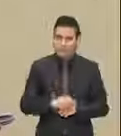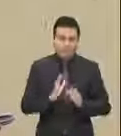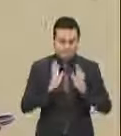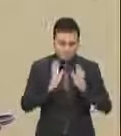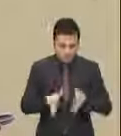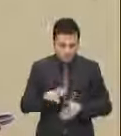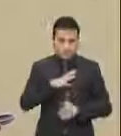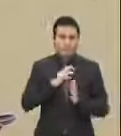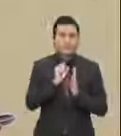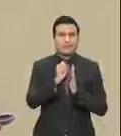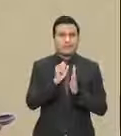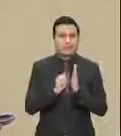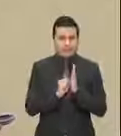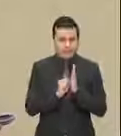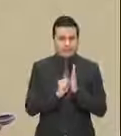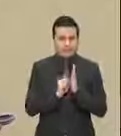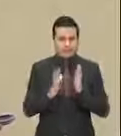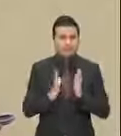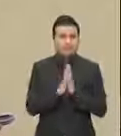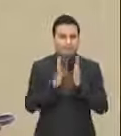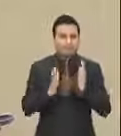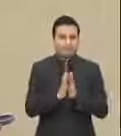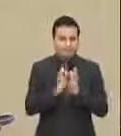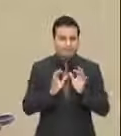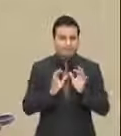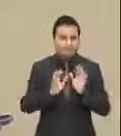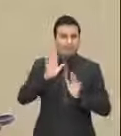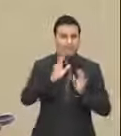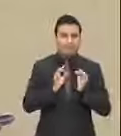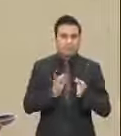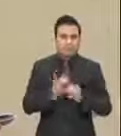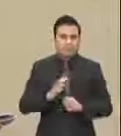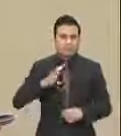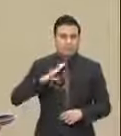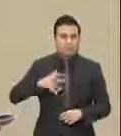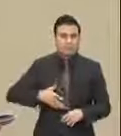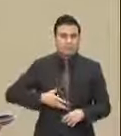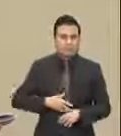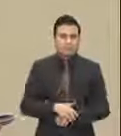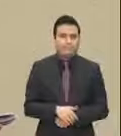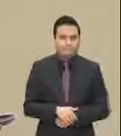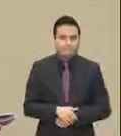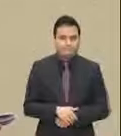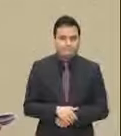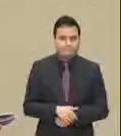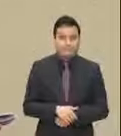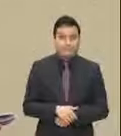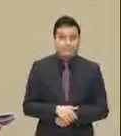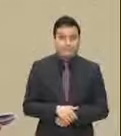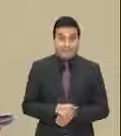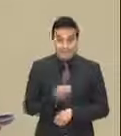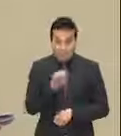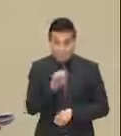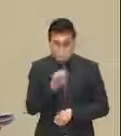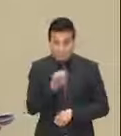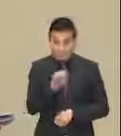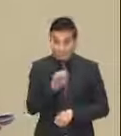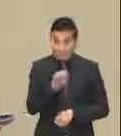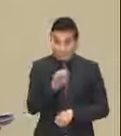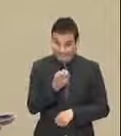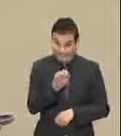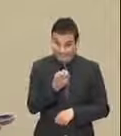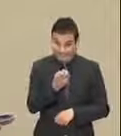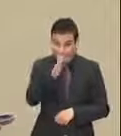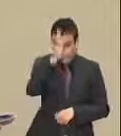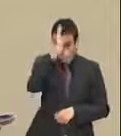sistema electoral que es motivo de orgullo y reconocimiento a nivel internacional por ello es importante que este acuerdo por ello es importante este